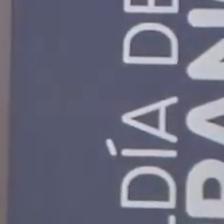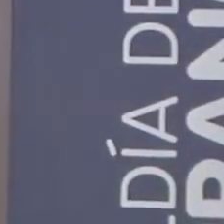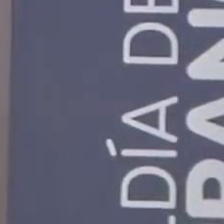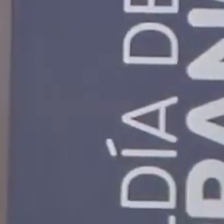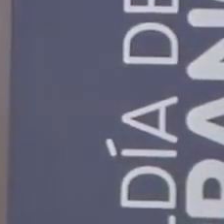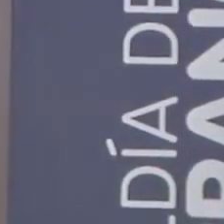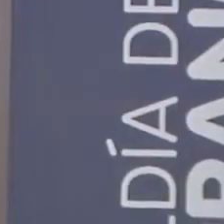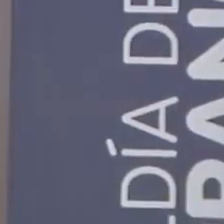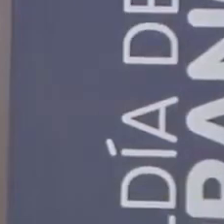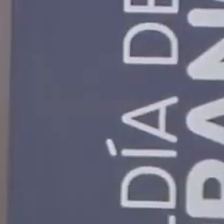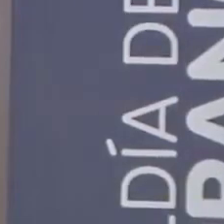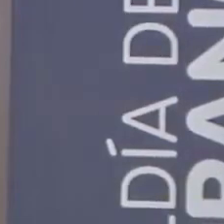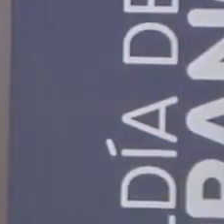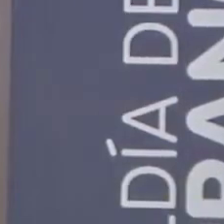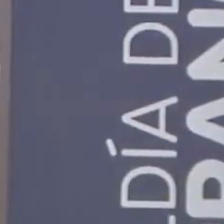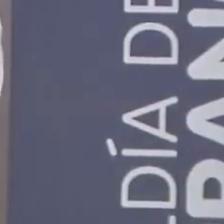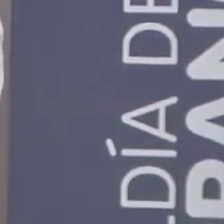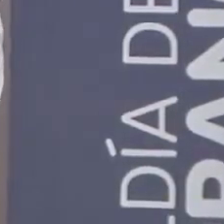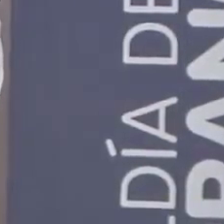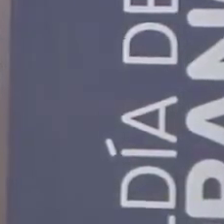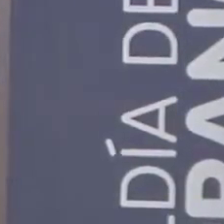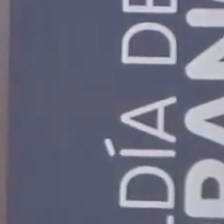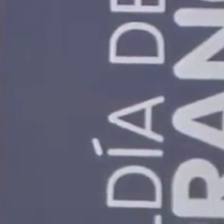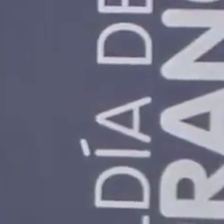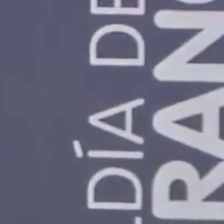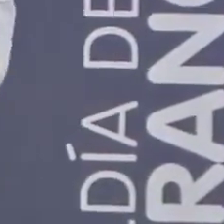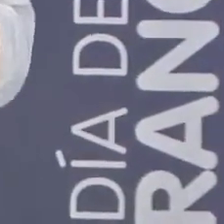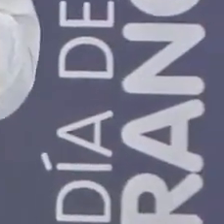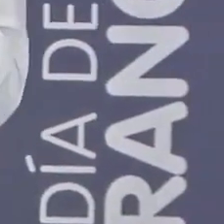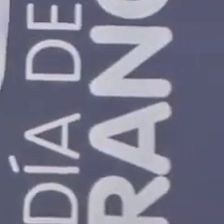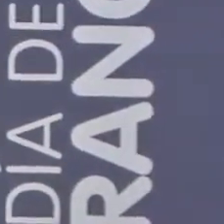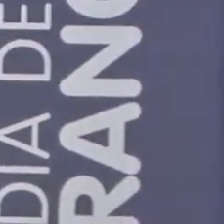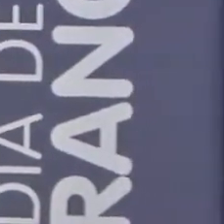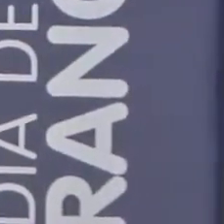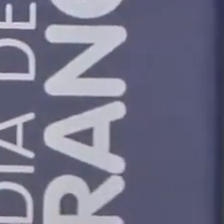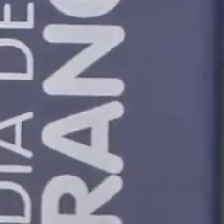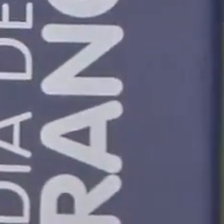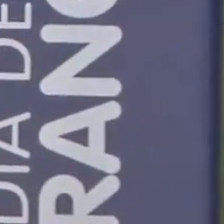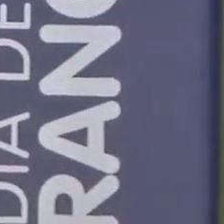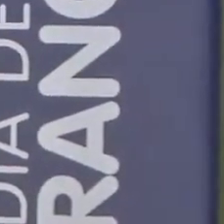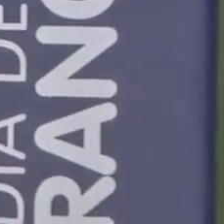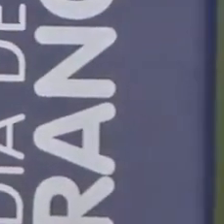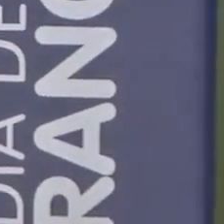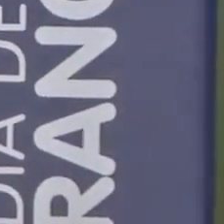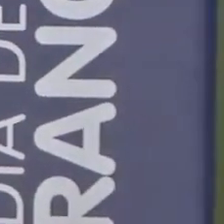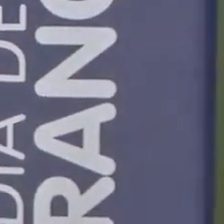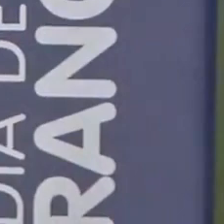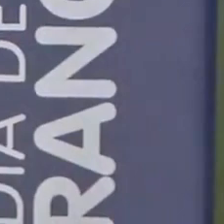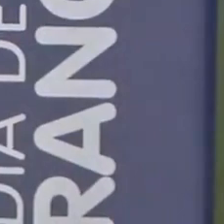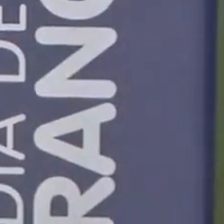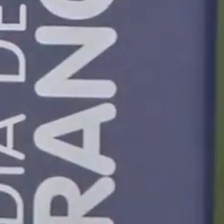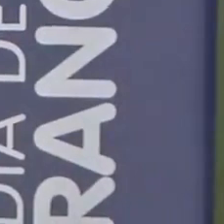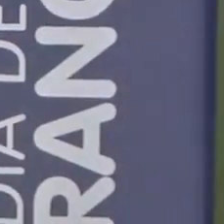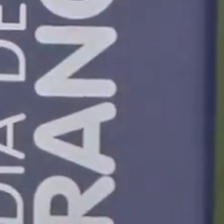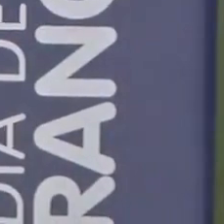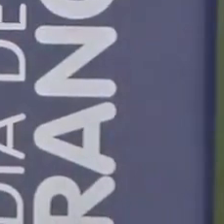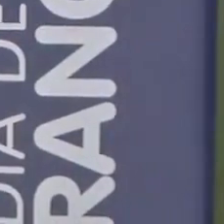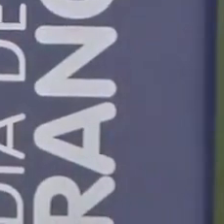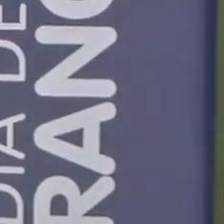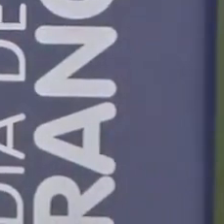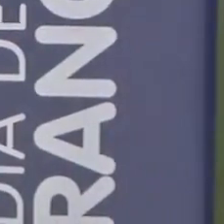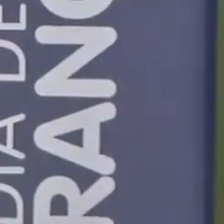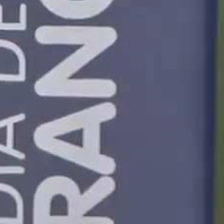está tan lejos, y por ende es muy importante empezar a pensar. En este proyecto de